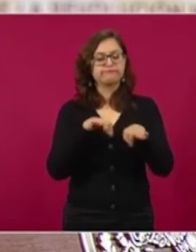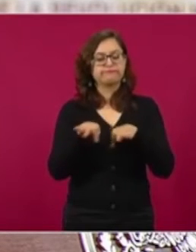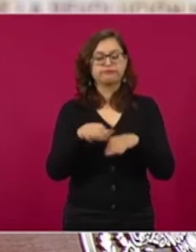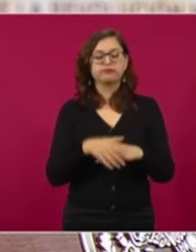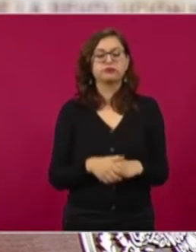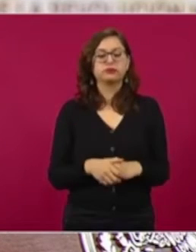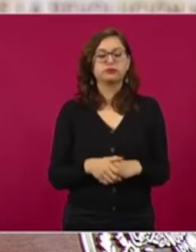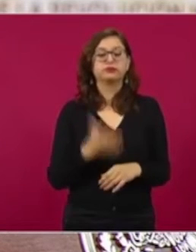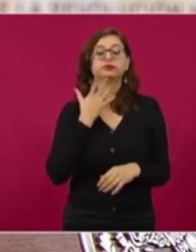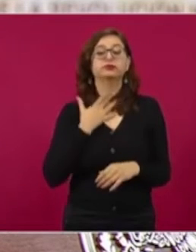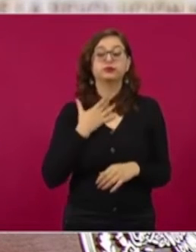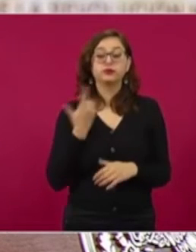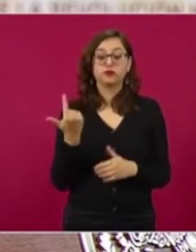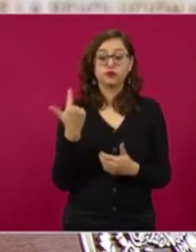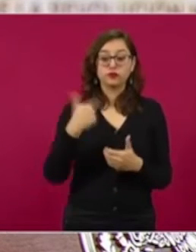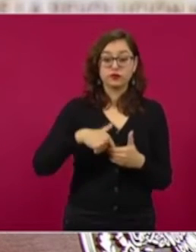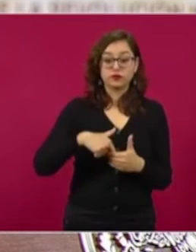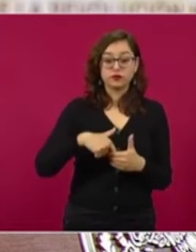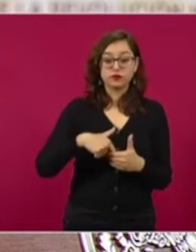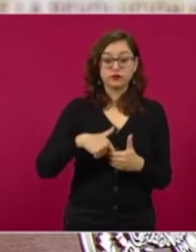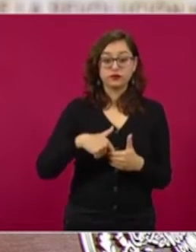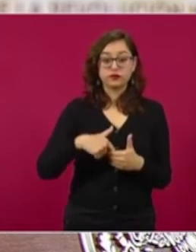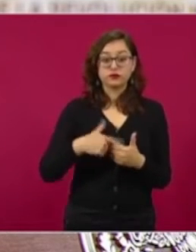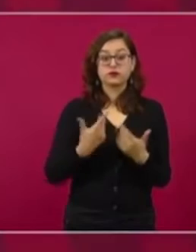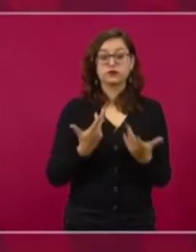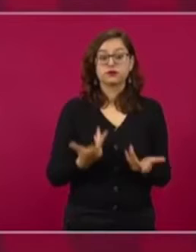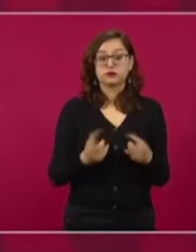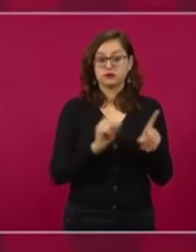la gasolina o las